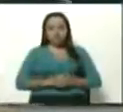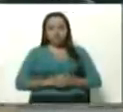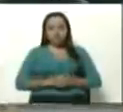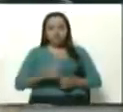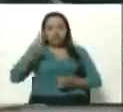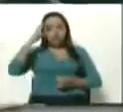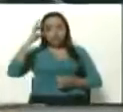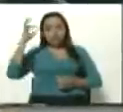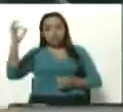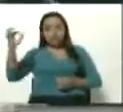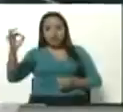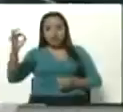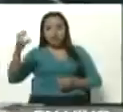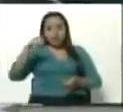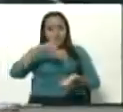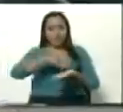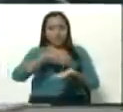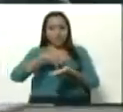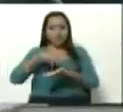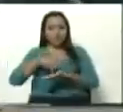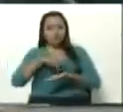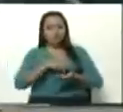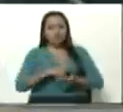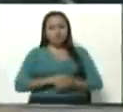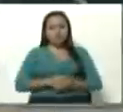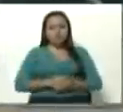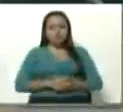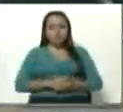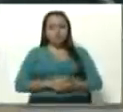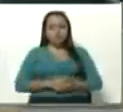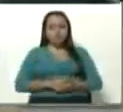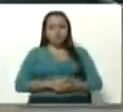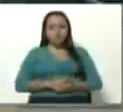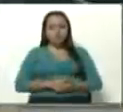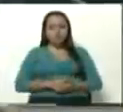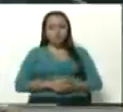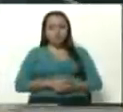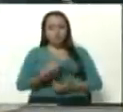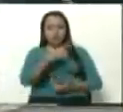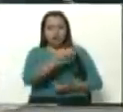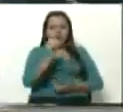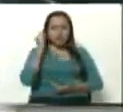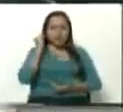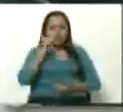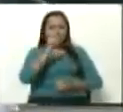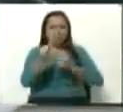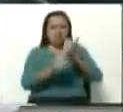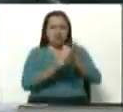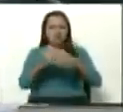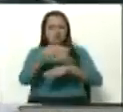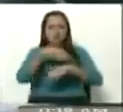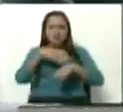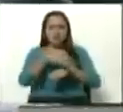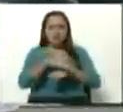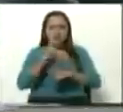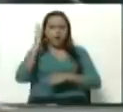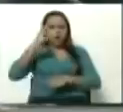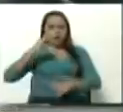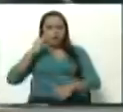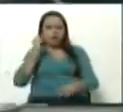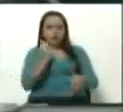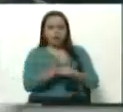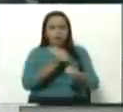Concejales y concejalas presentes. Ciudadana Yosneisy Paredes, viceministra de la Juventud Productiva. Bienvenida,